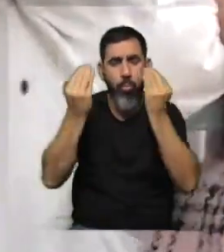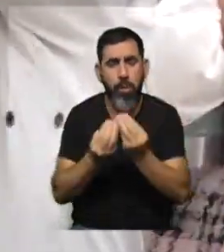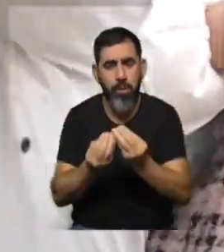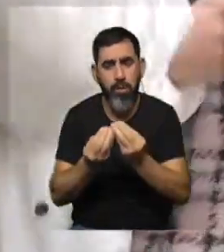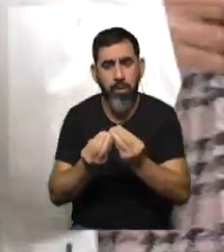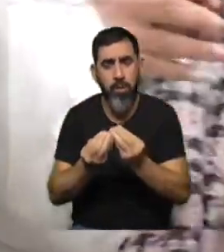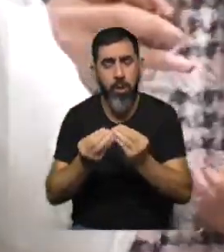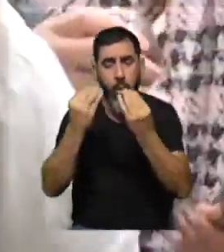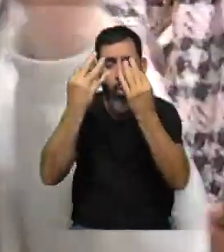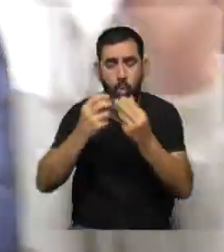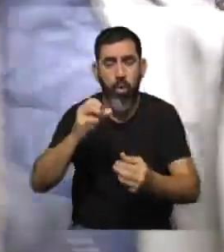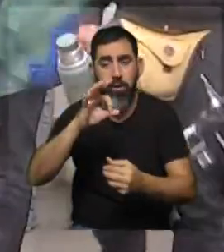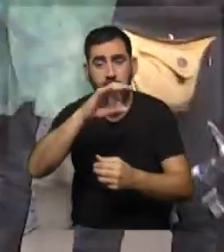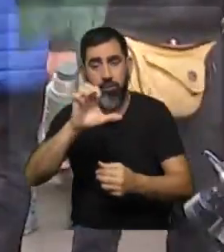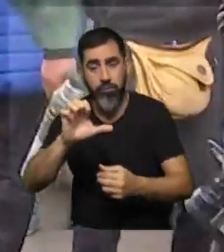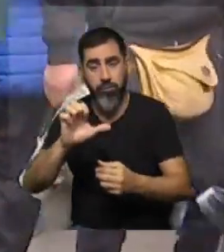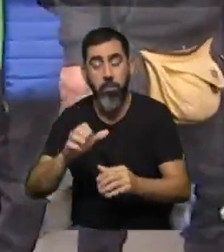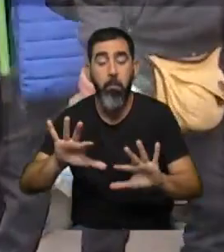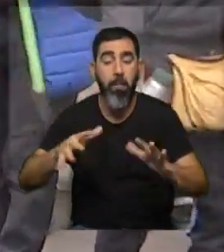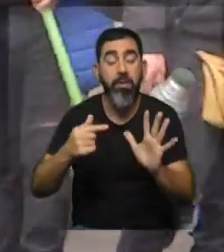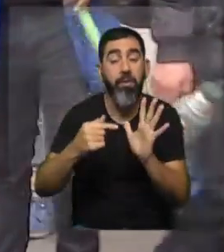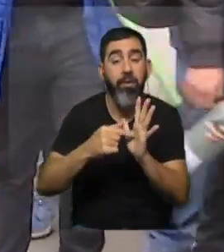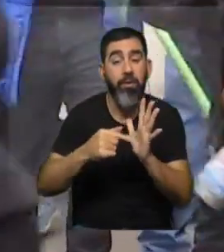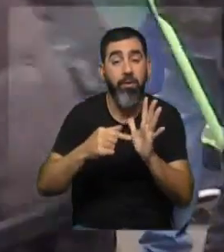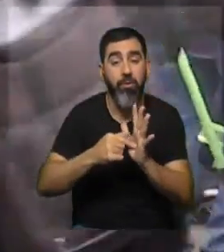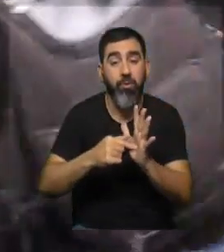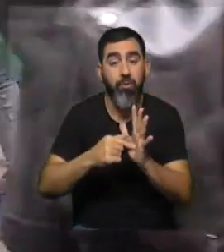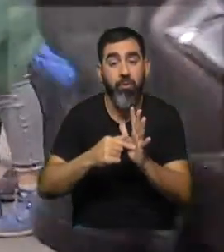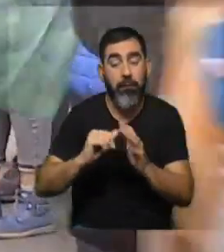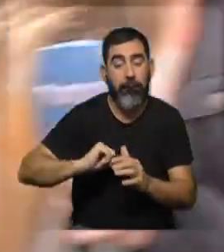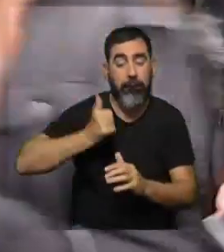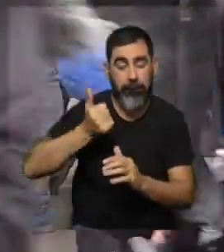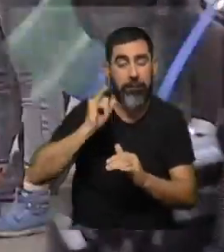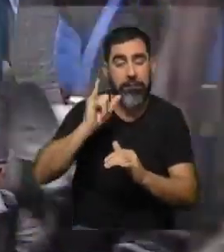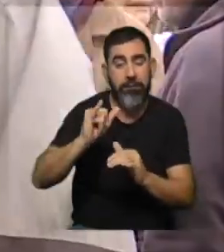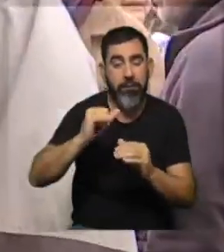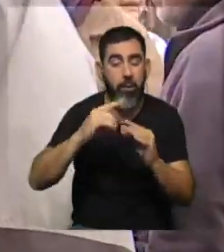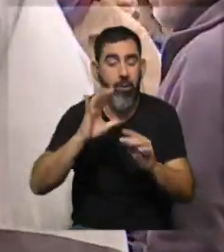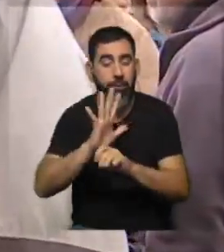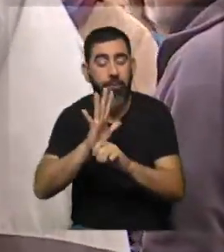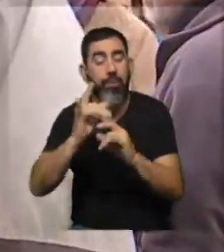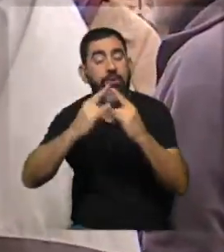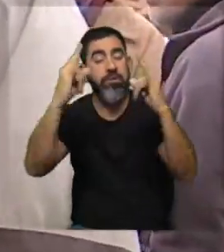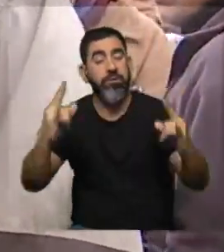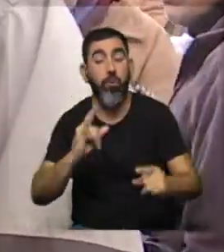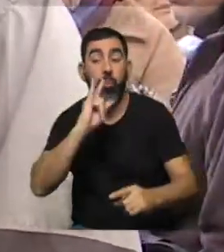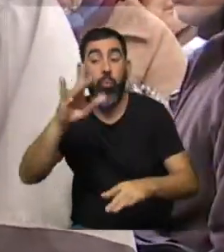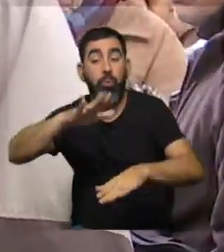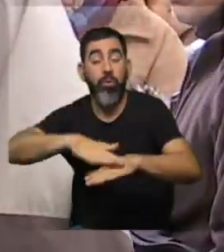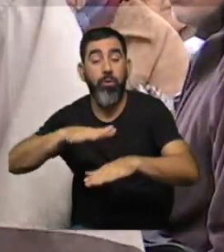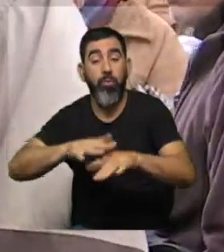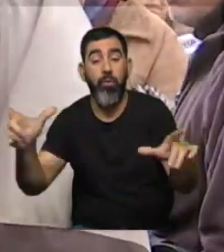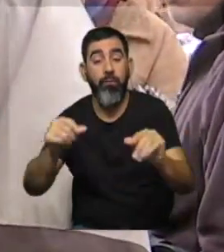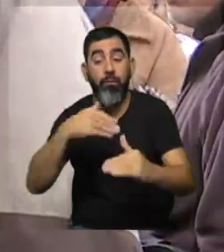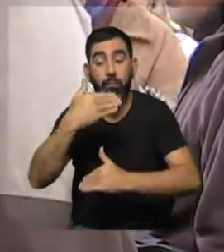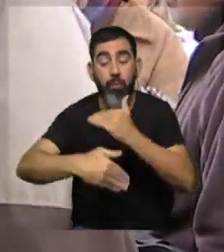a nuestra organización y bueno parece que el directorio se prestó para para este Circo y Bueno será su responsabilidad también cuando termine